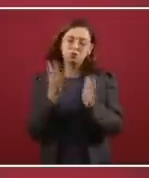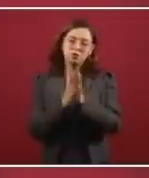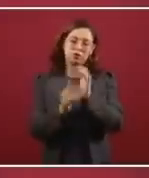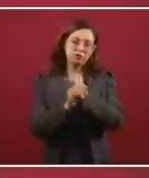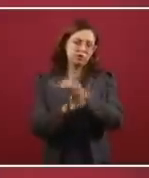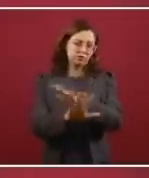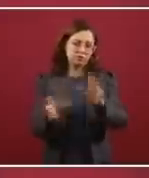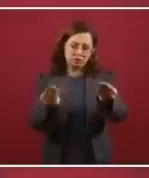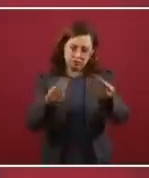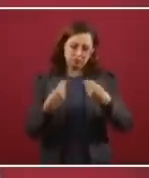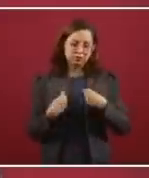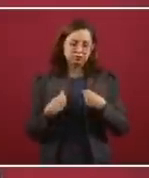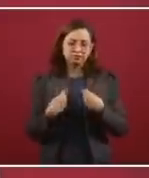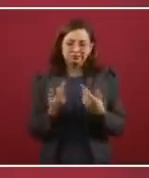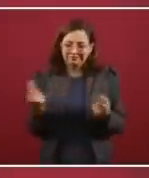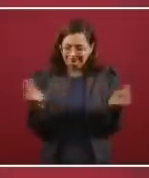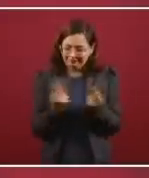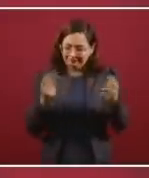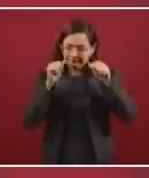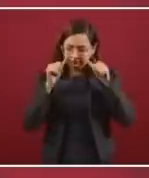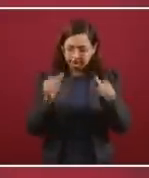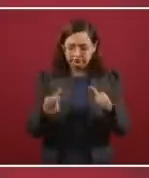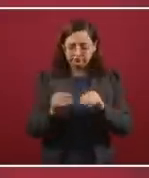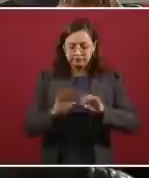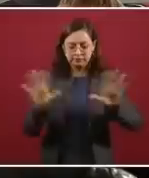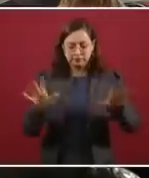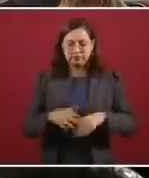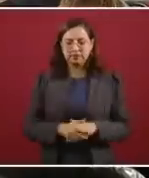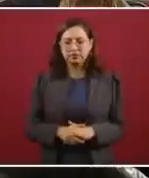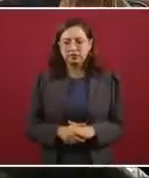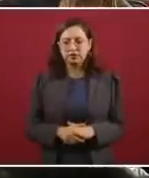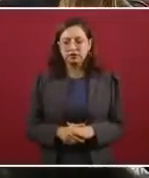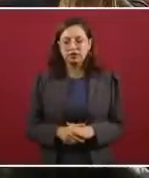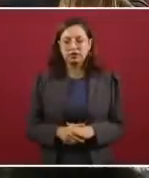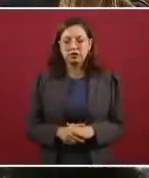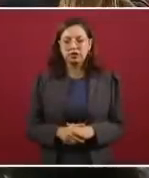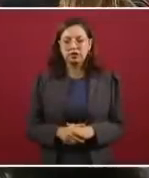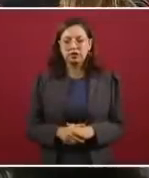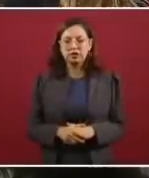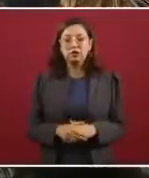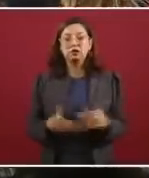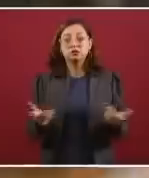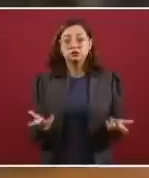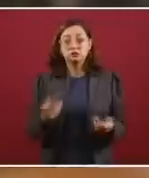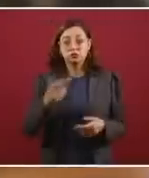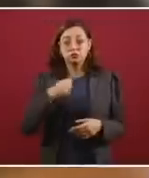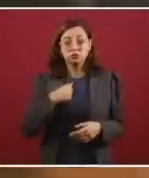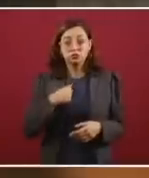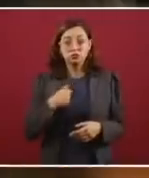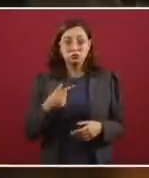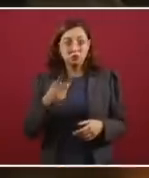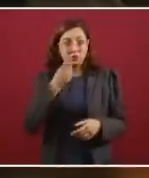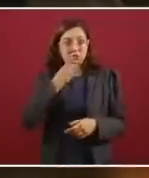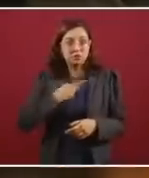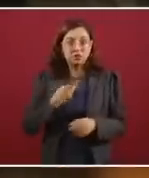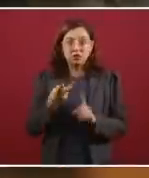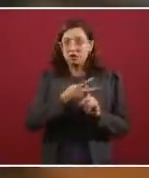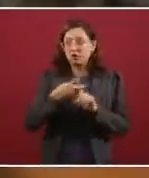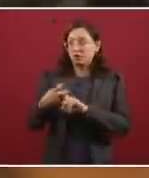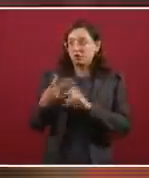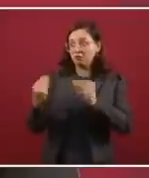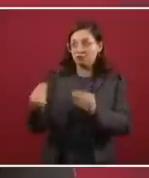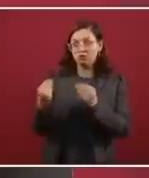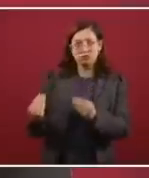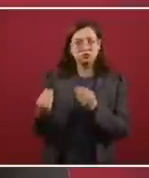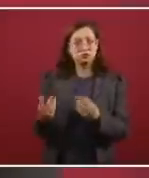actuamos inmediato, pues qué otra cosa, claro que lo tenemos que hacer. Claro, porque lo por que supuesto. Estoy escuchando es que es una ola que pero les yo llevan. Yo no veo que haya un fenómeno masivo